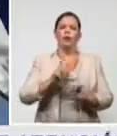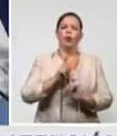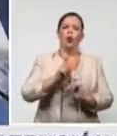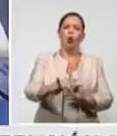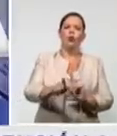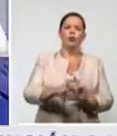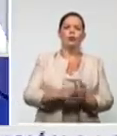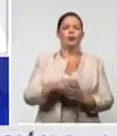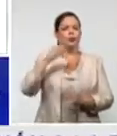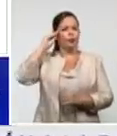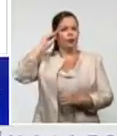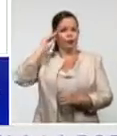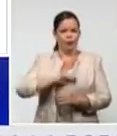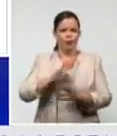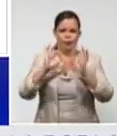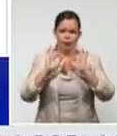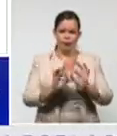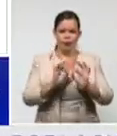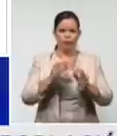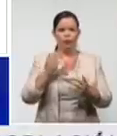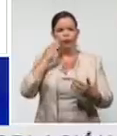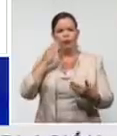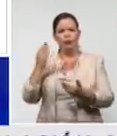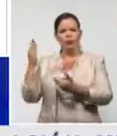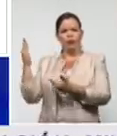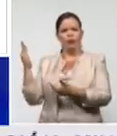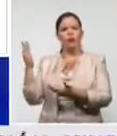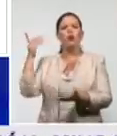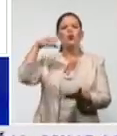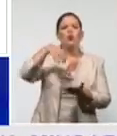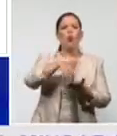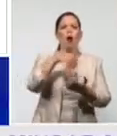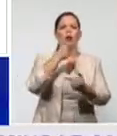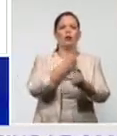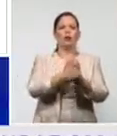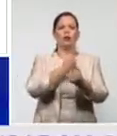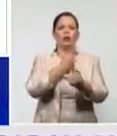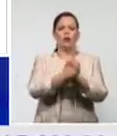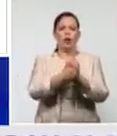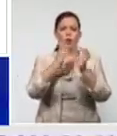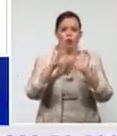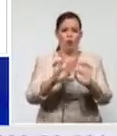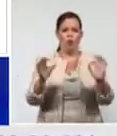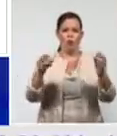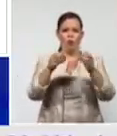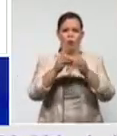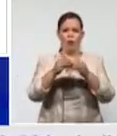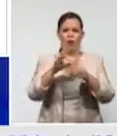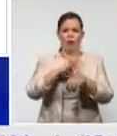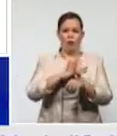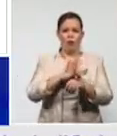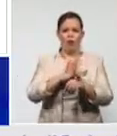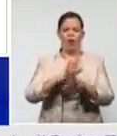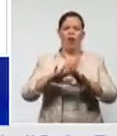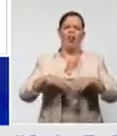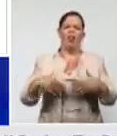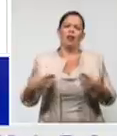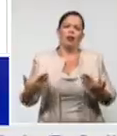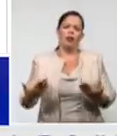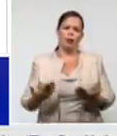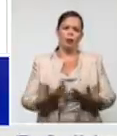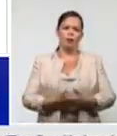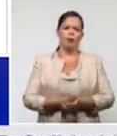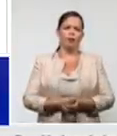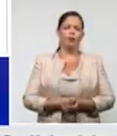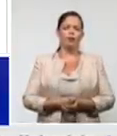teniendo en cuenta los lugares de más riesgo de transmisión de esta enfermedad, que es cualquiera, pero bueno, los